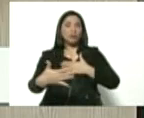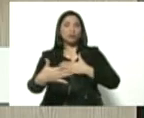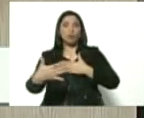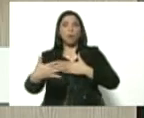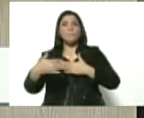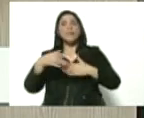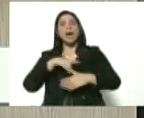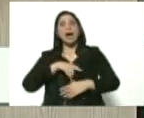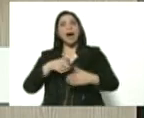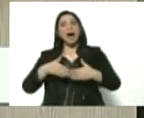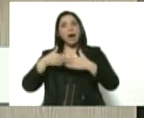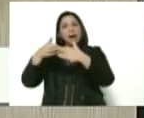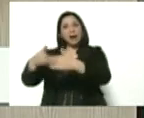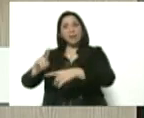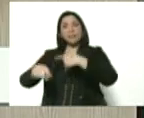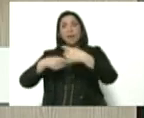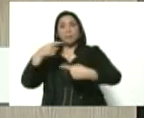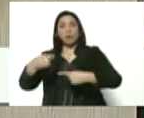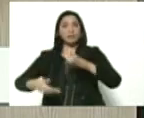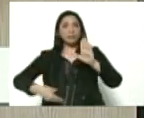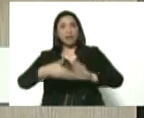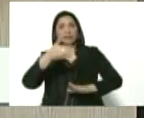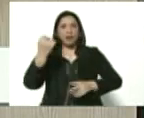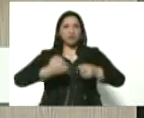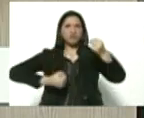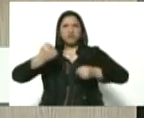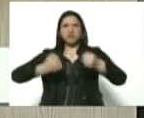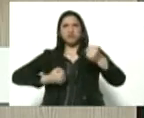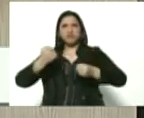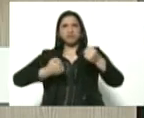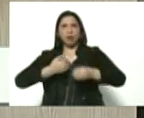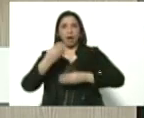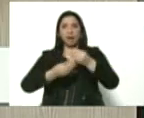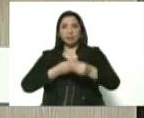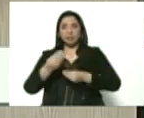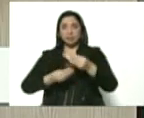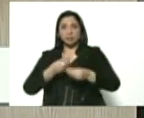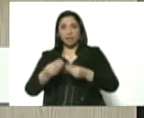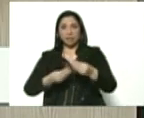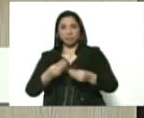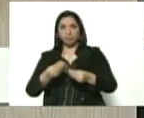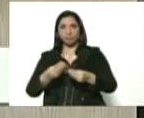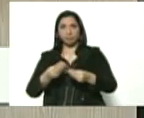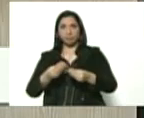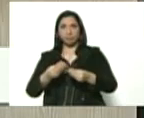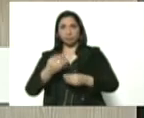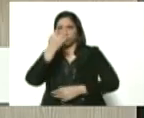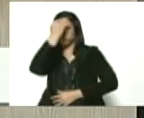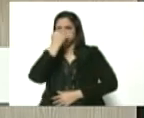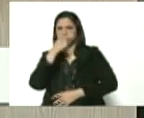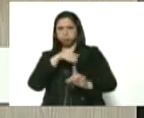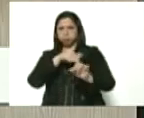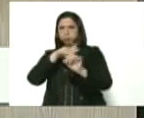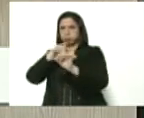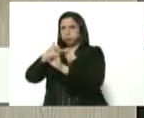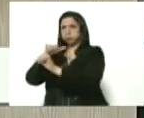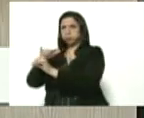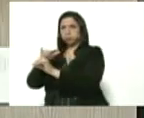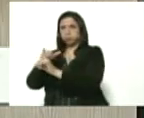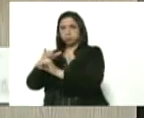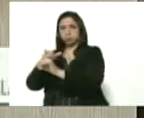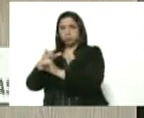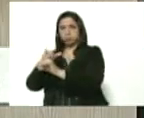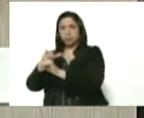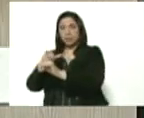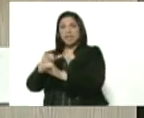de La Guaira y luego se iban a desplazar para ejercer las acciones terroristas. En el trayecto,